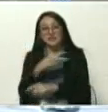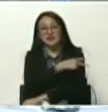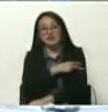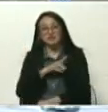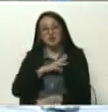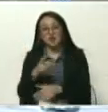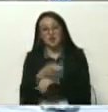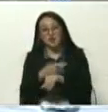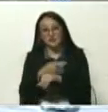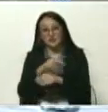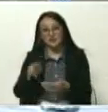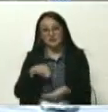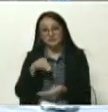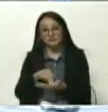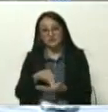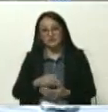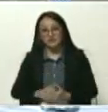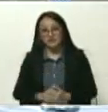gobierno nacional.